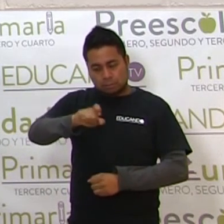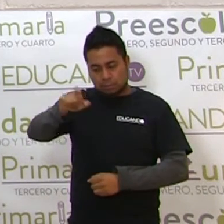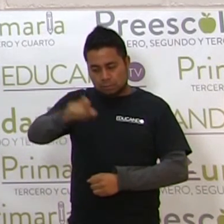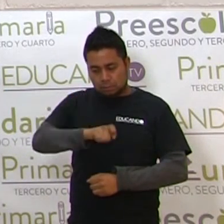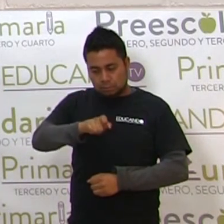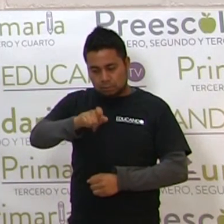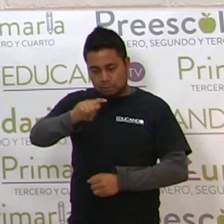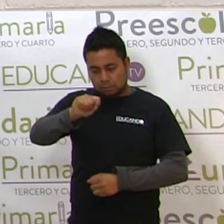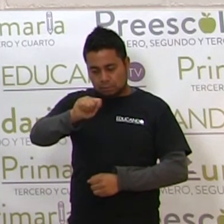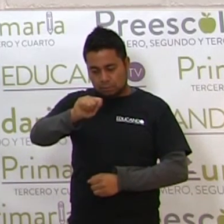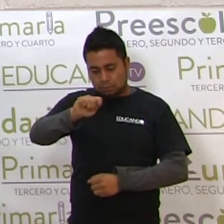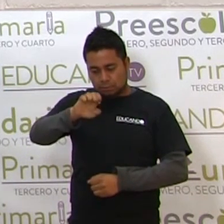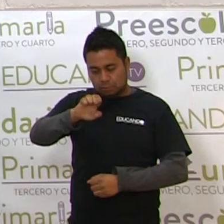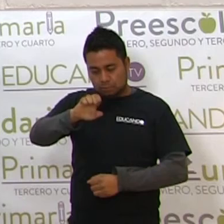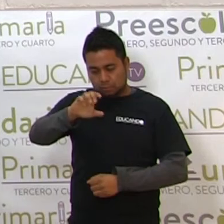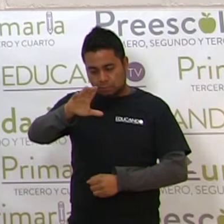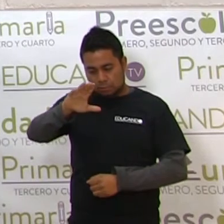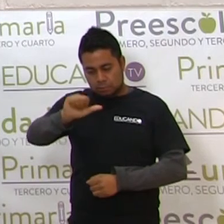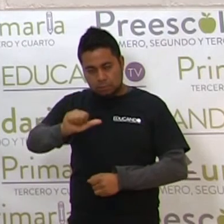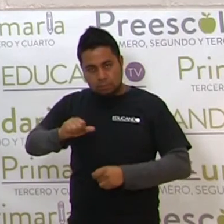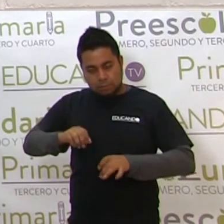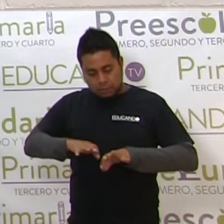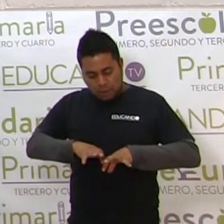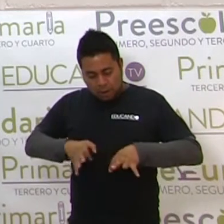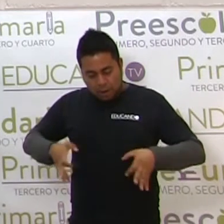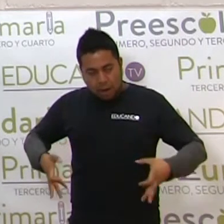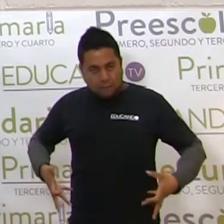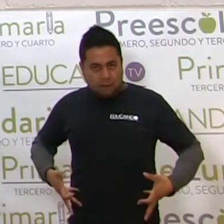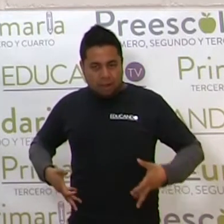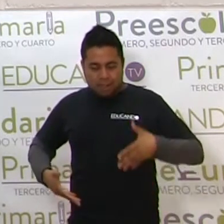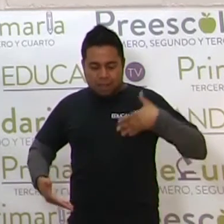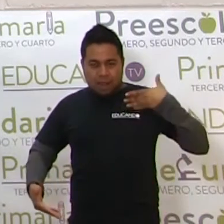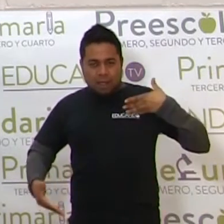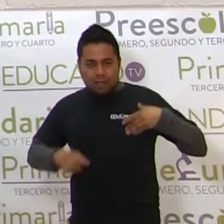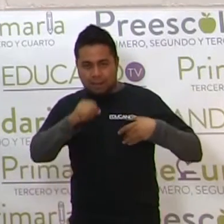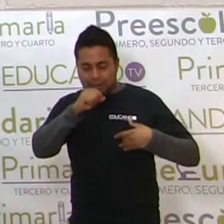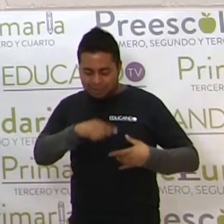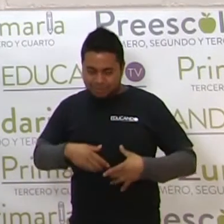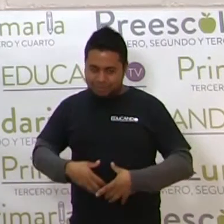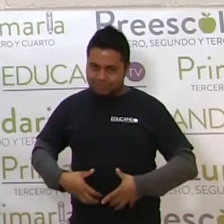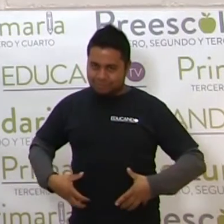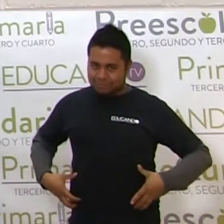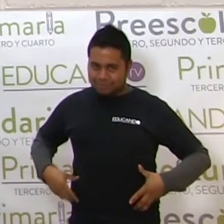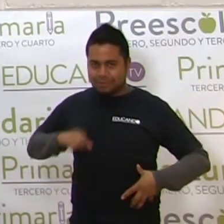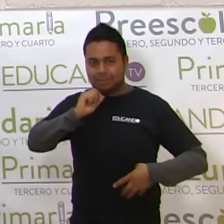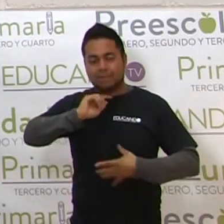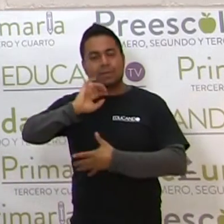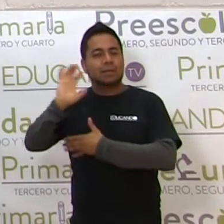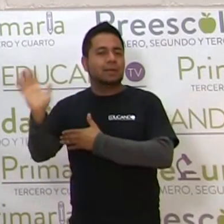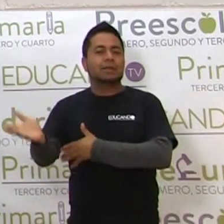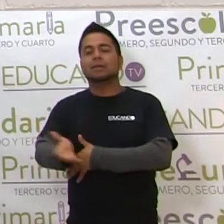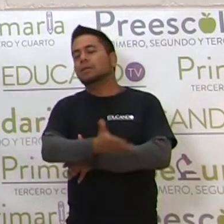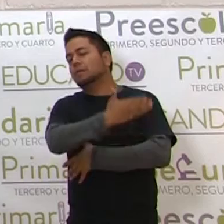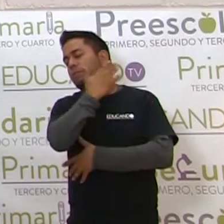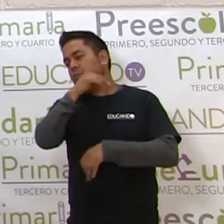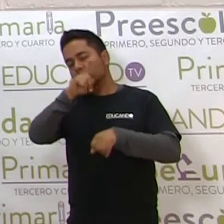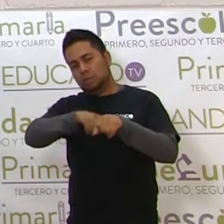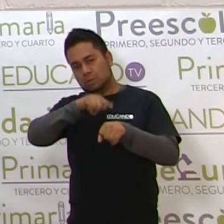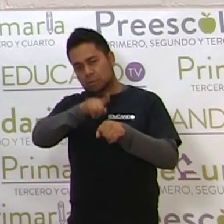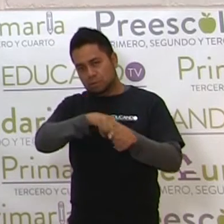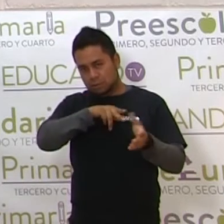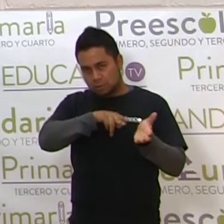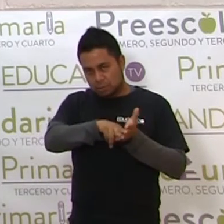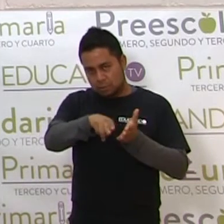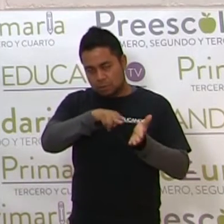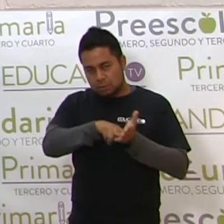falda larga con su refajo También acá su reboso de color negro